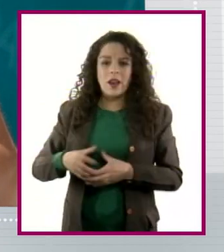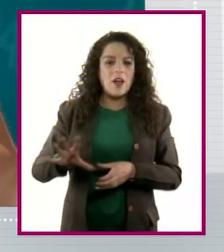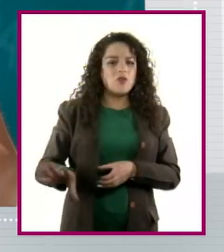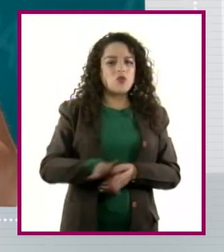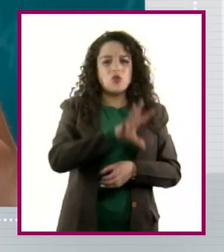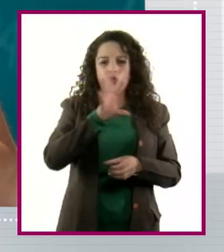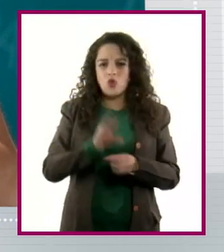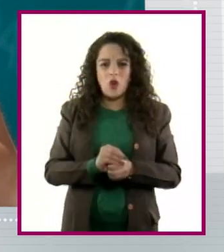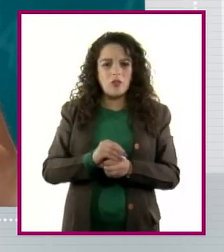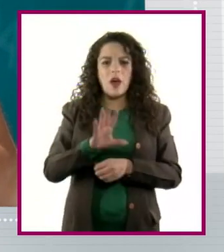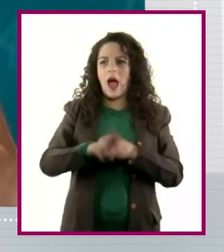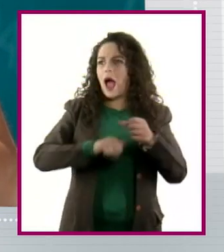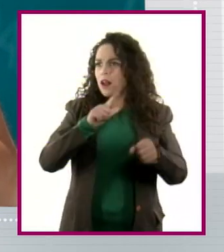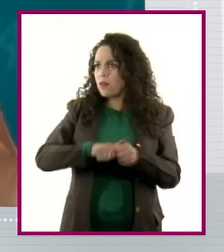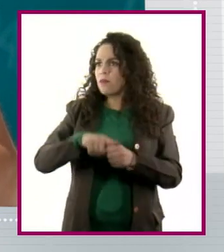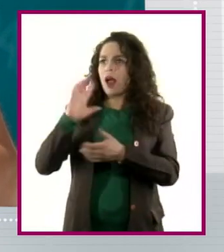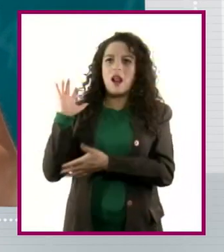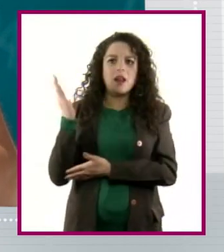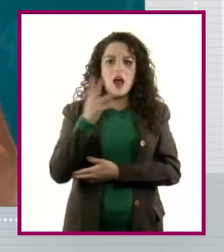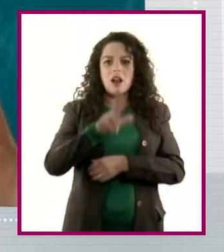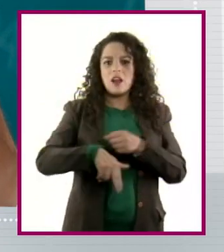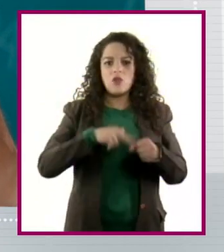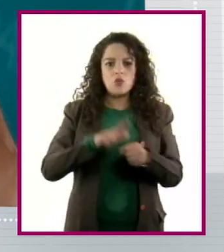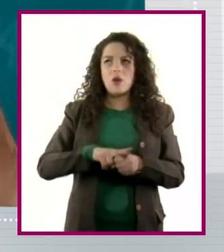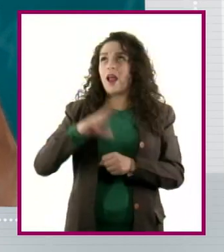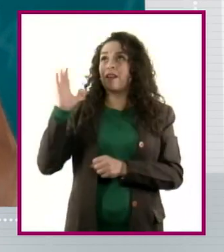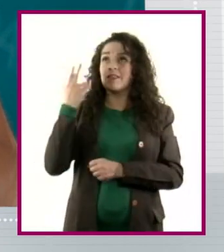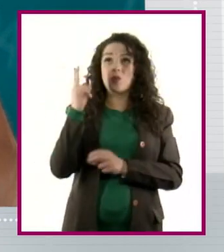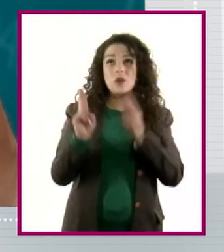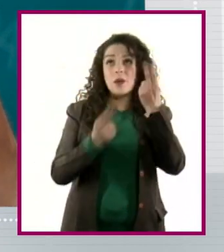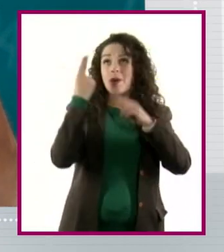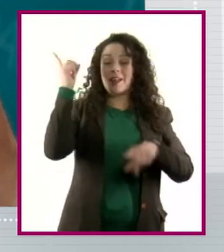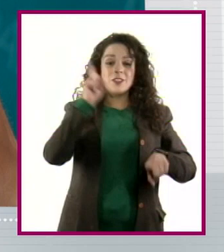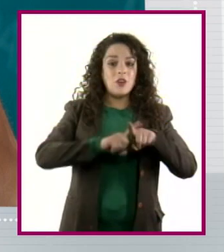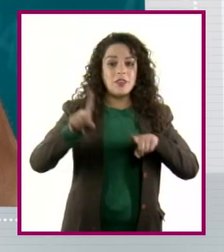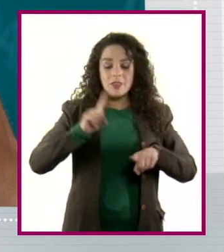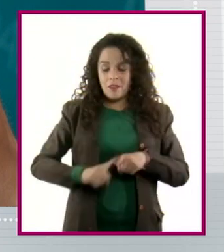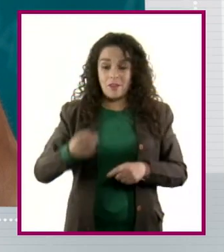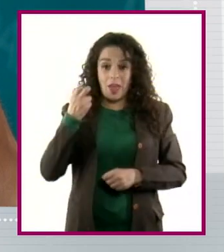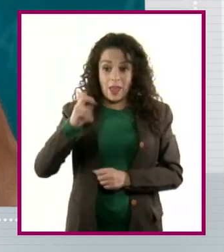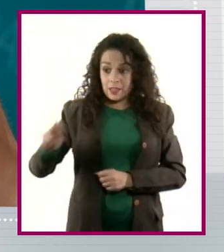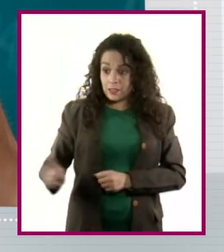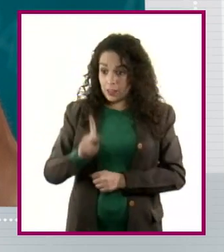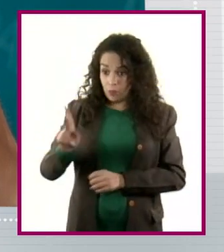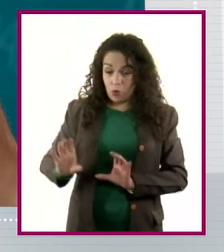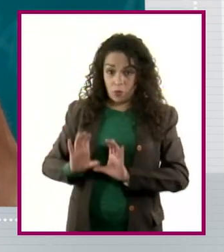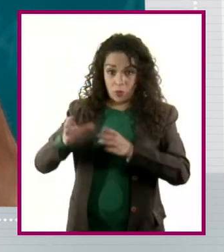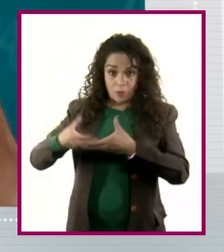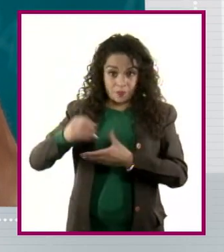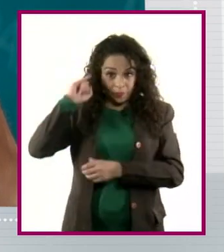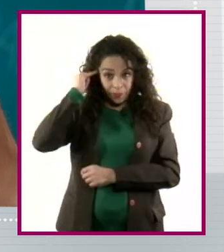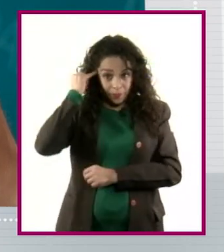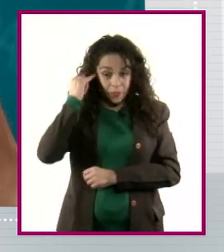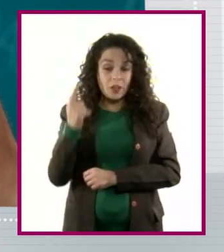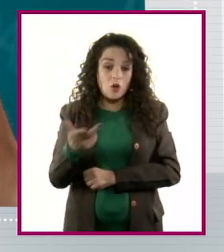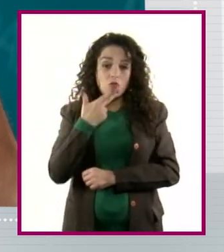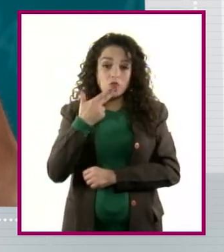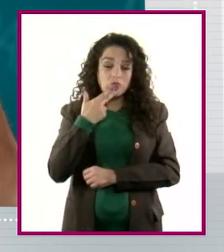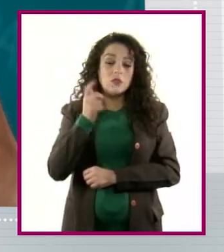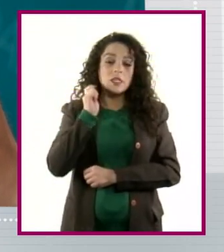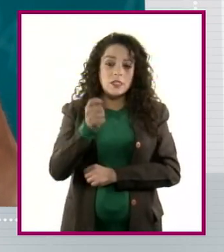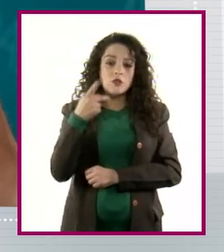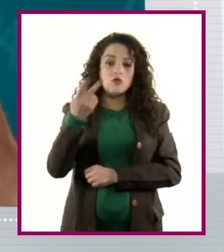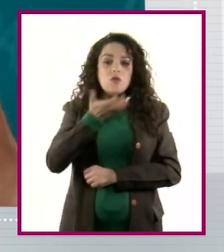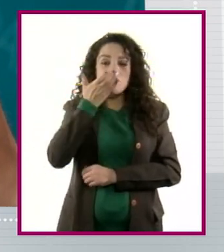demás seres, con la madre tierra y el cosmos. En este sentido, los pueblos indígenas han aplicado la medicina tradicional ancestral como